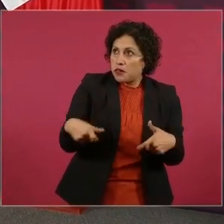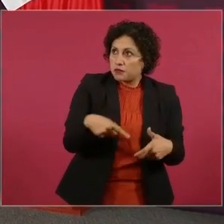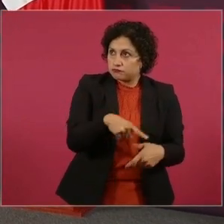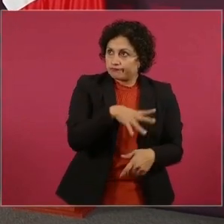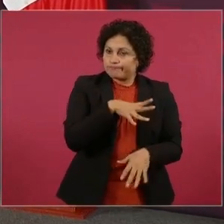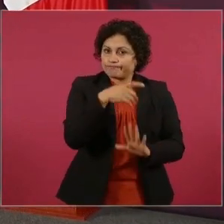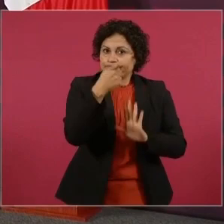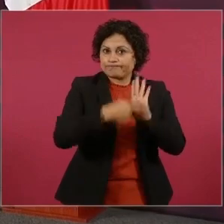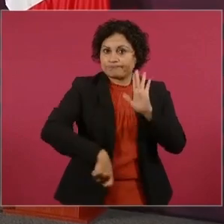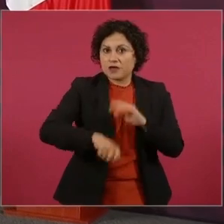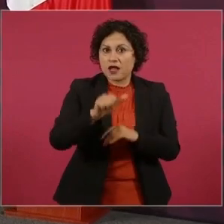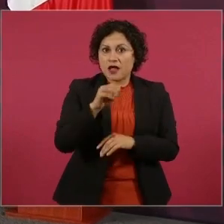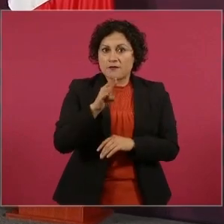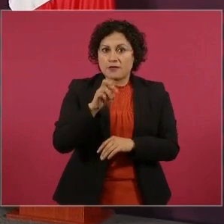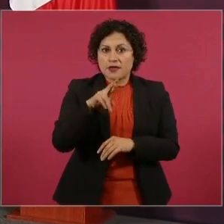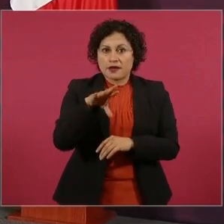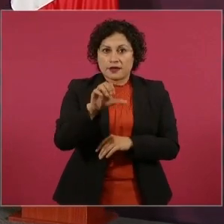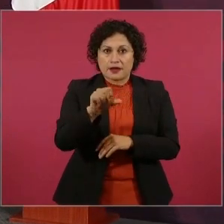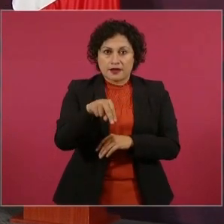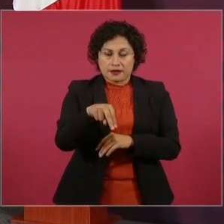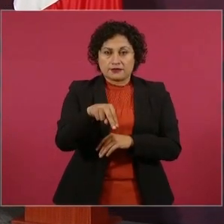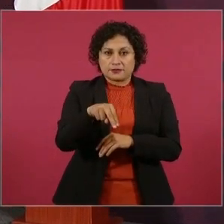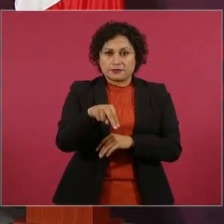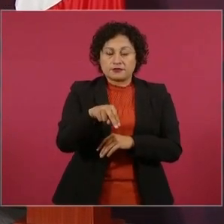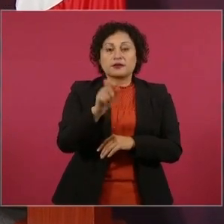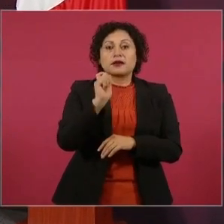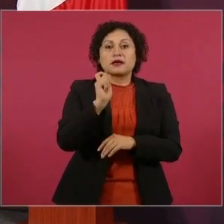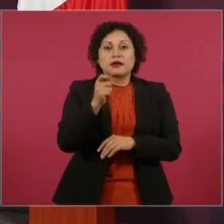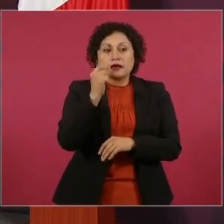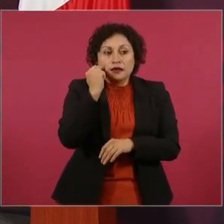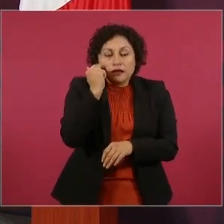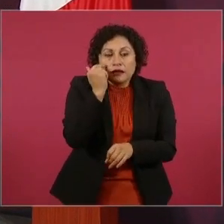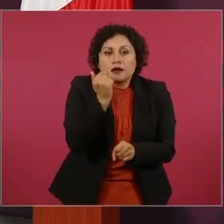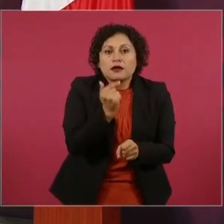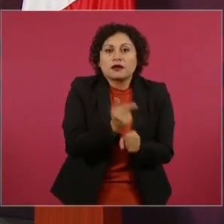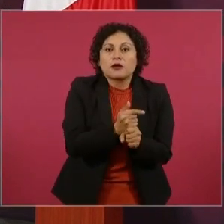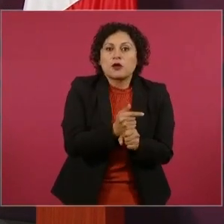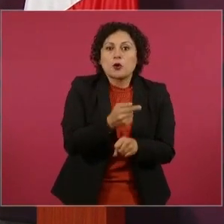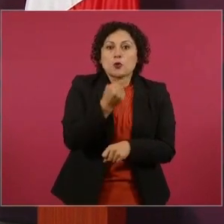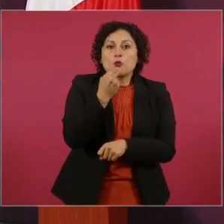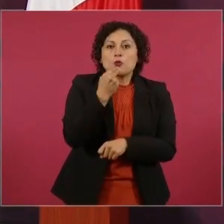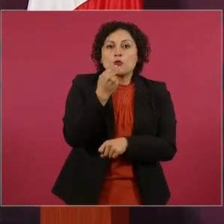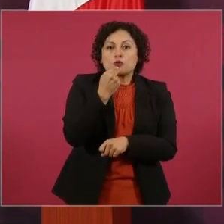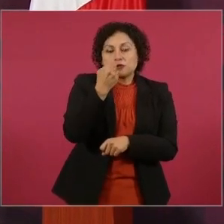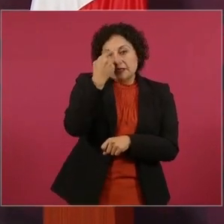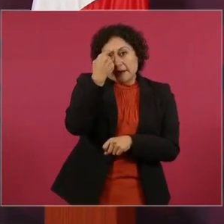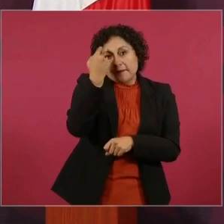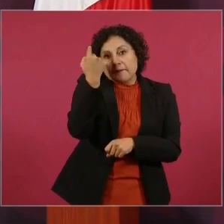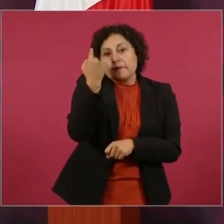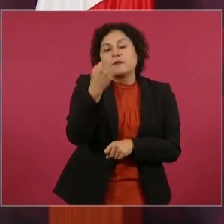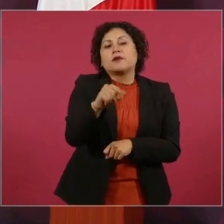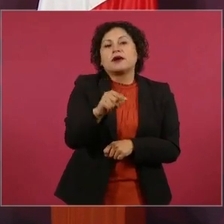este las usaban para ir a los bares